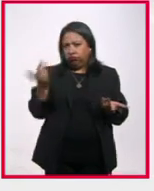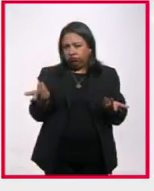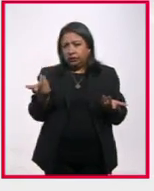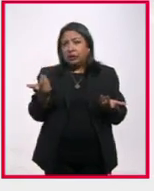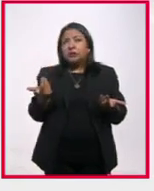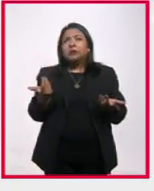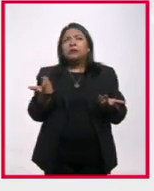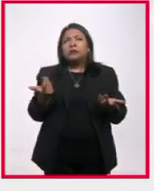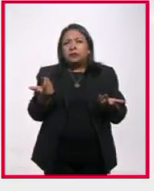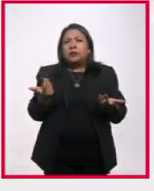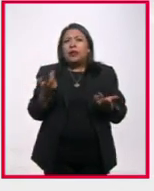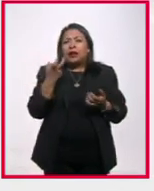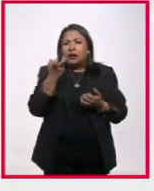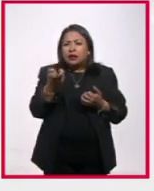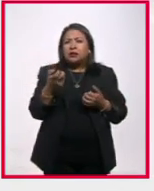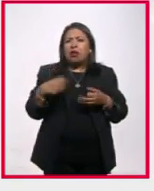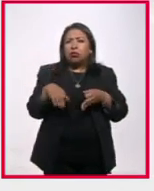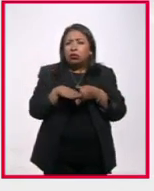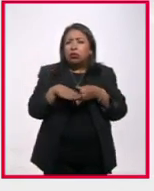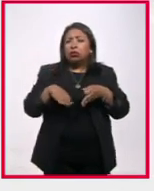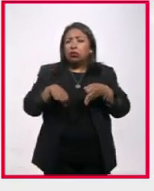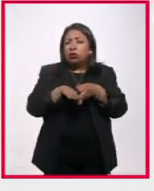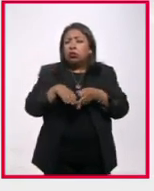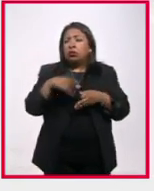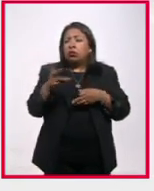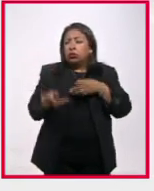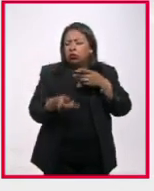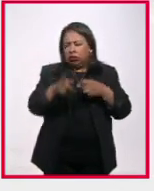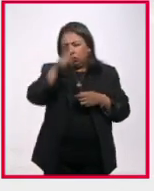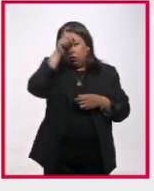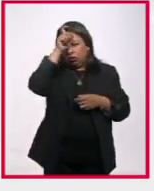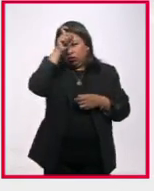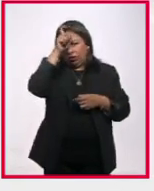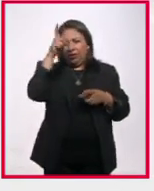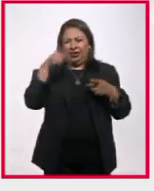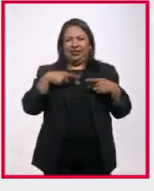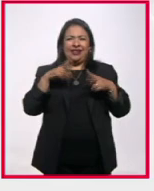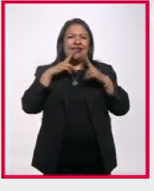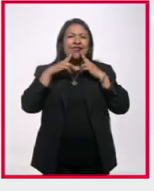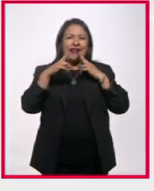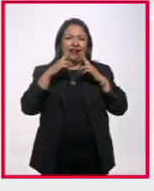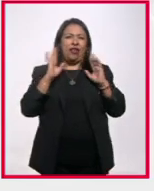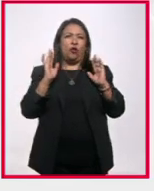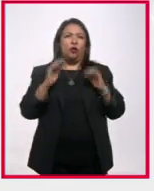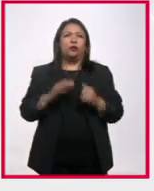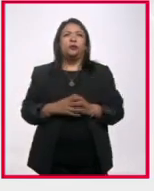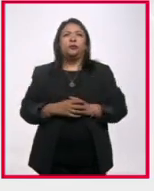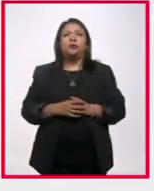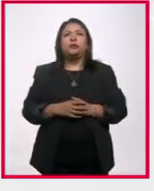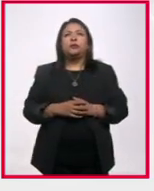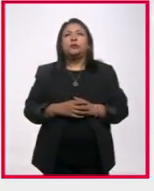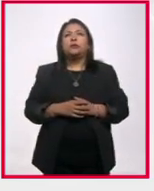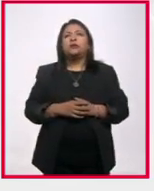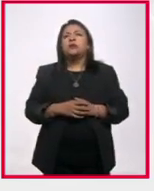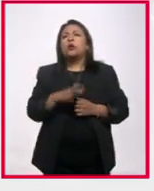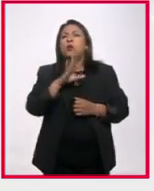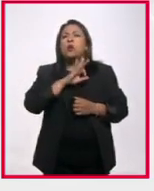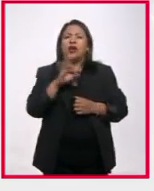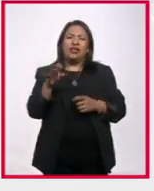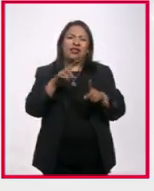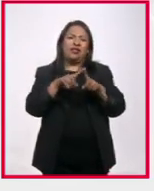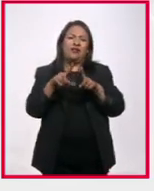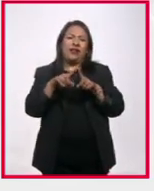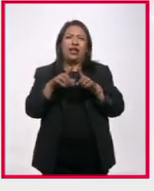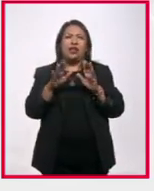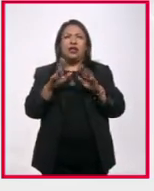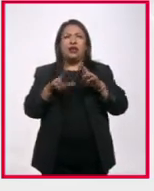Y es la pregunta que se hace constantemente el que habla, ¿no? El que habla lo pone en diferentes